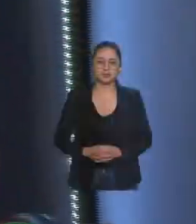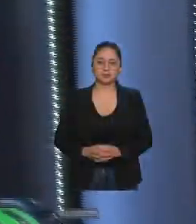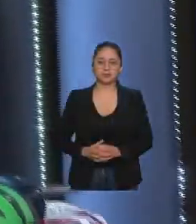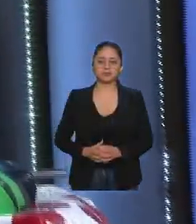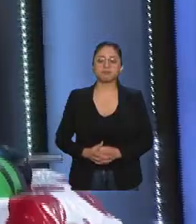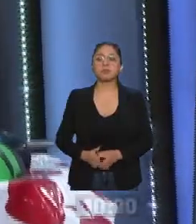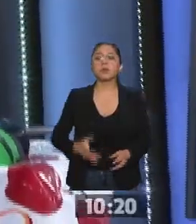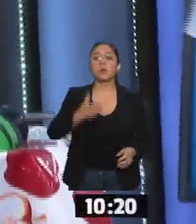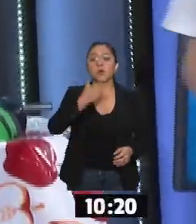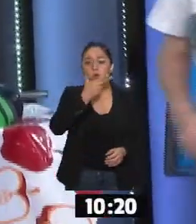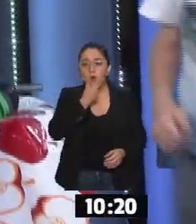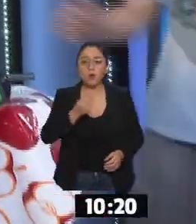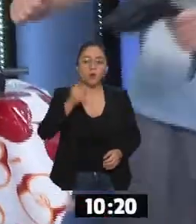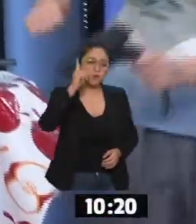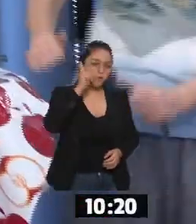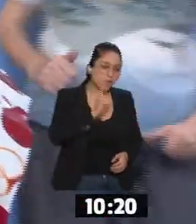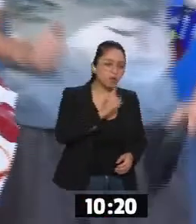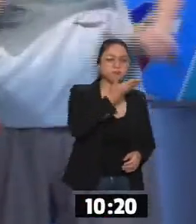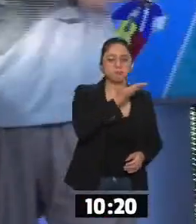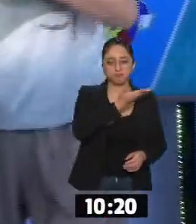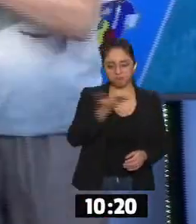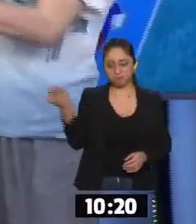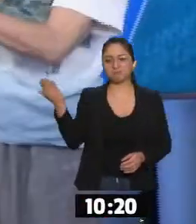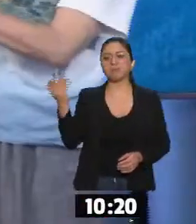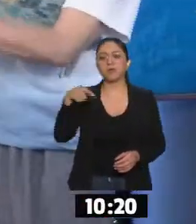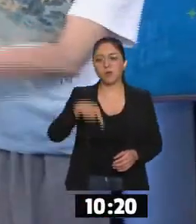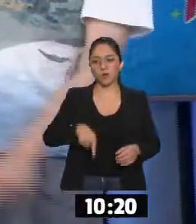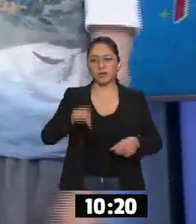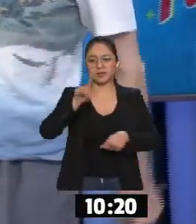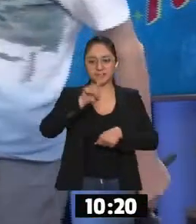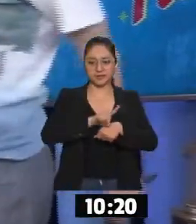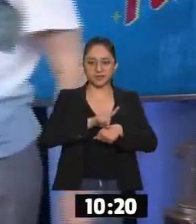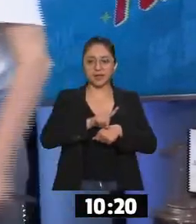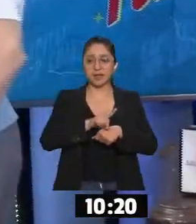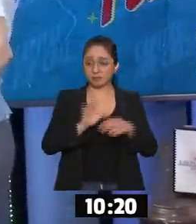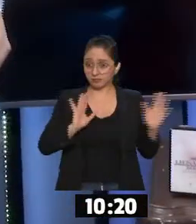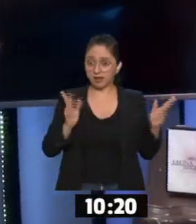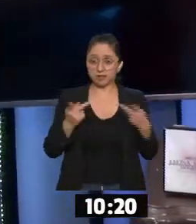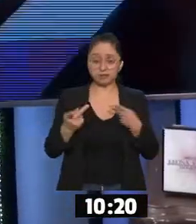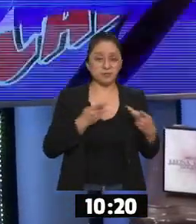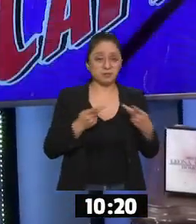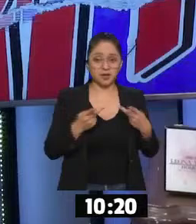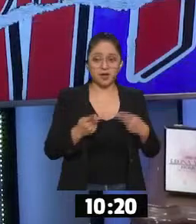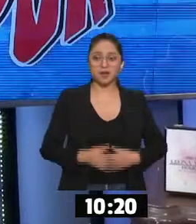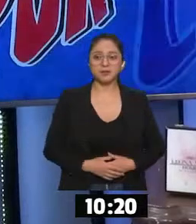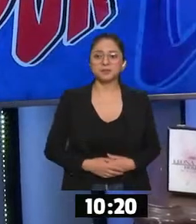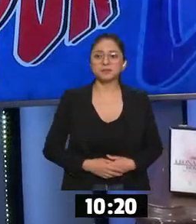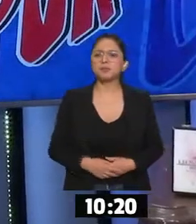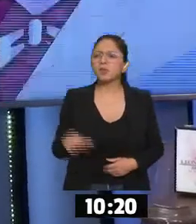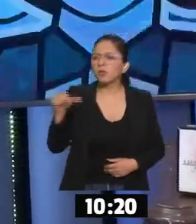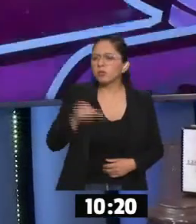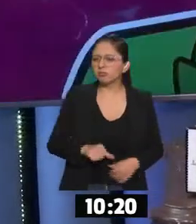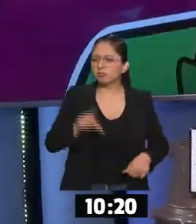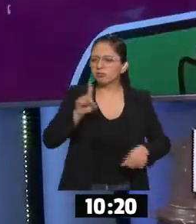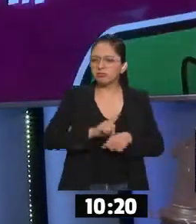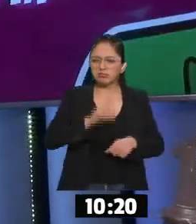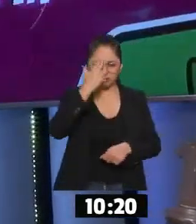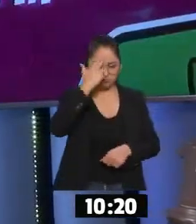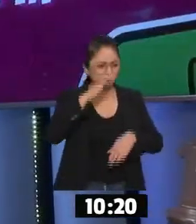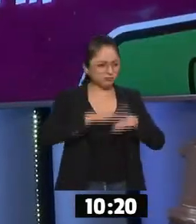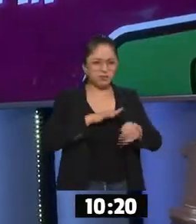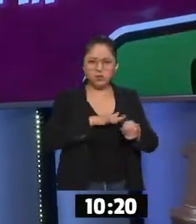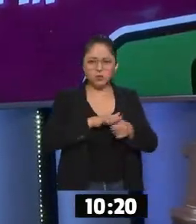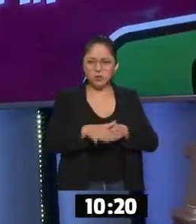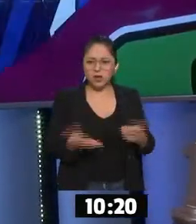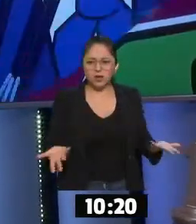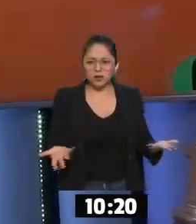Señoras, señores, señores, ¿está preparada, señora? Oiga, hay muchas cosas que hoy se festejan o se conmemoran. Se conmemora. Volvió a ser el